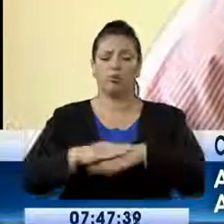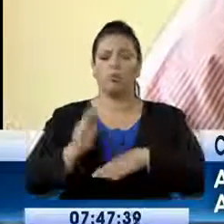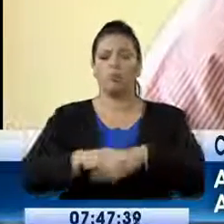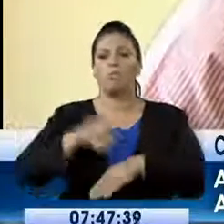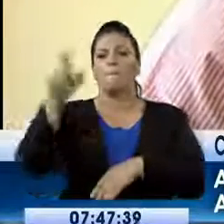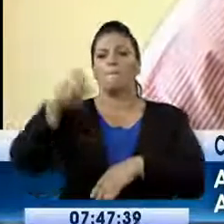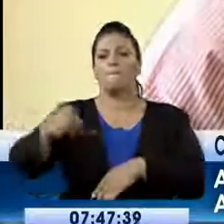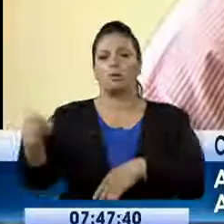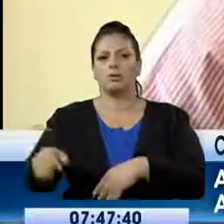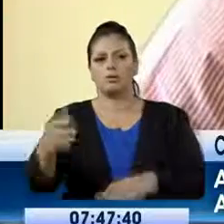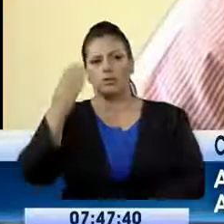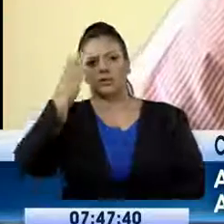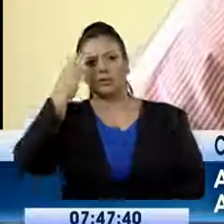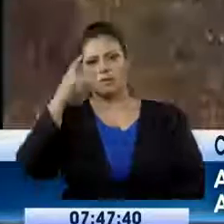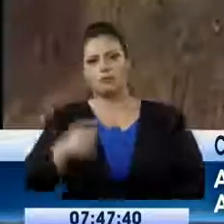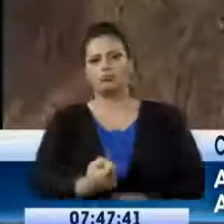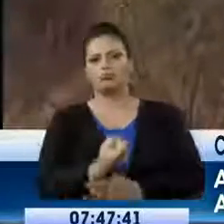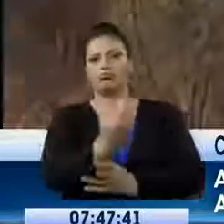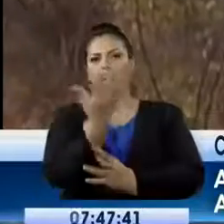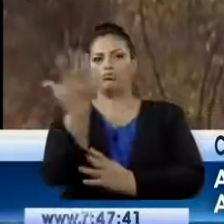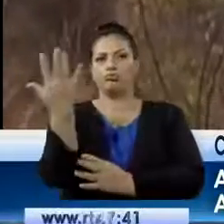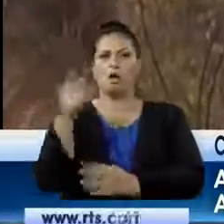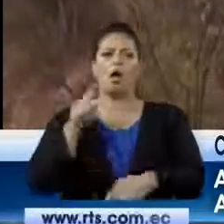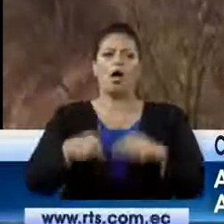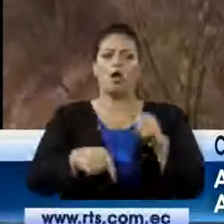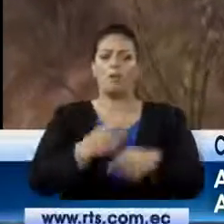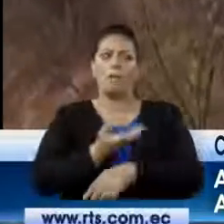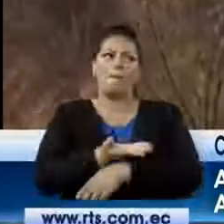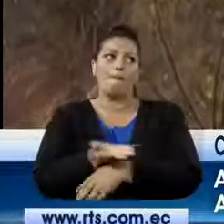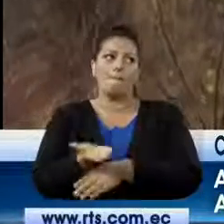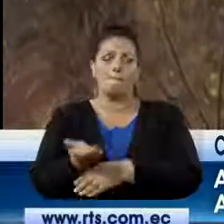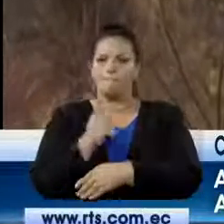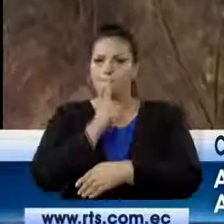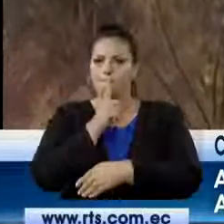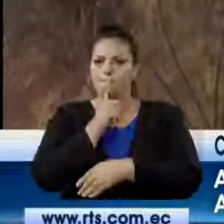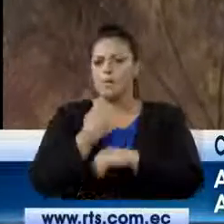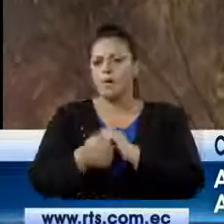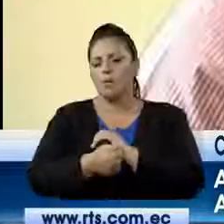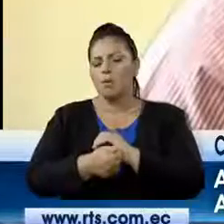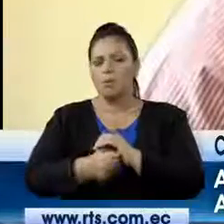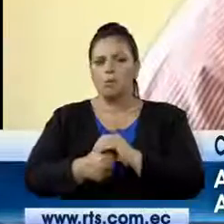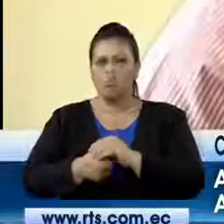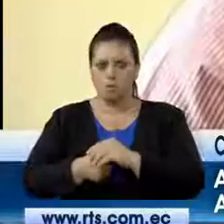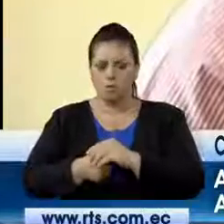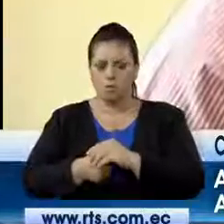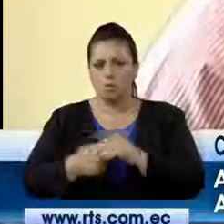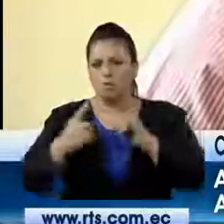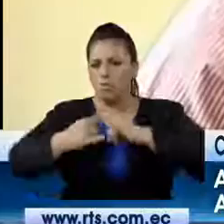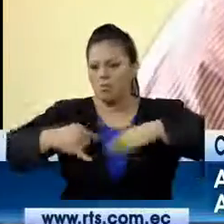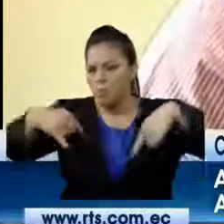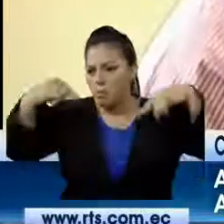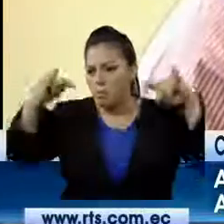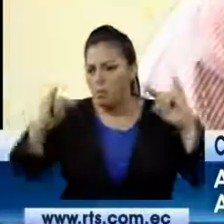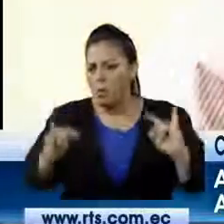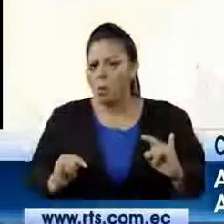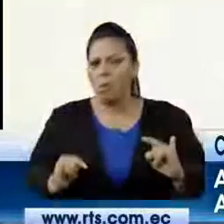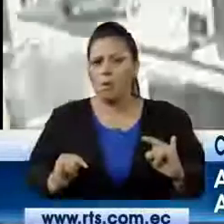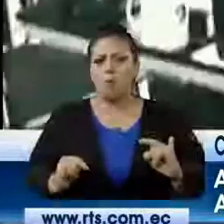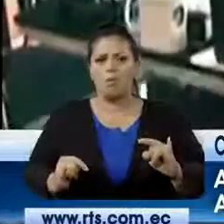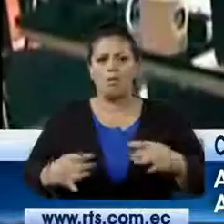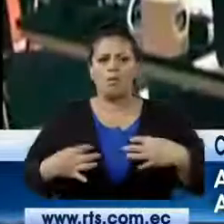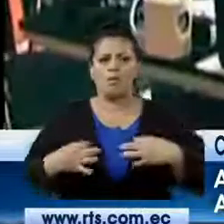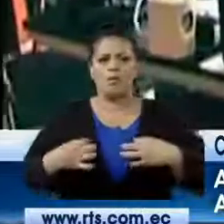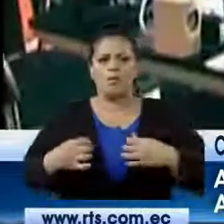donde vive bastante mendigo, donde circula bastante gente indigente. Hemos encontrado carpas, lonas,